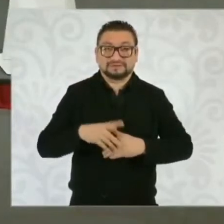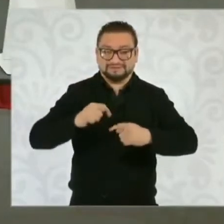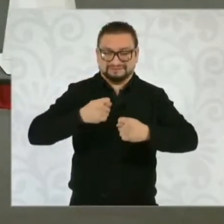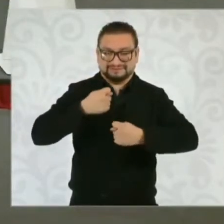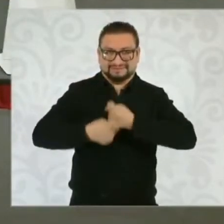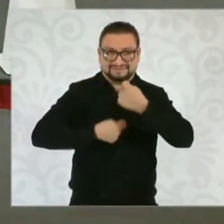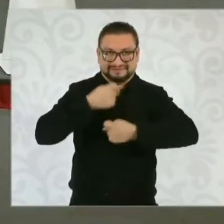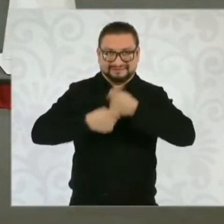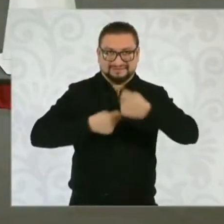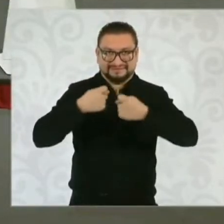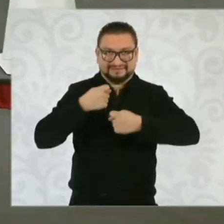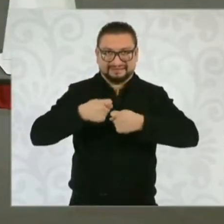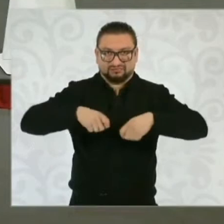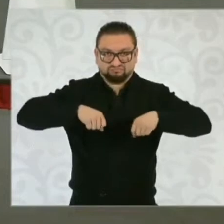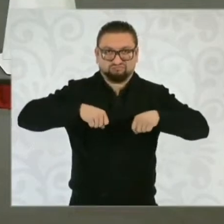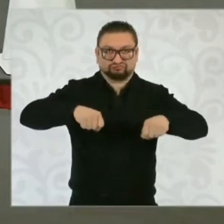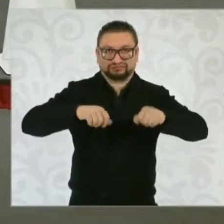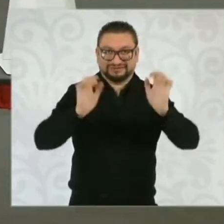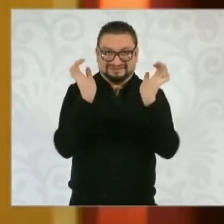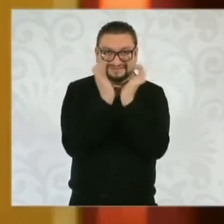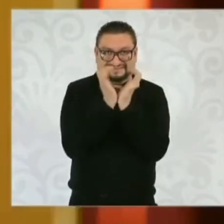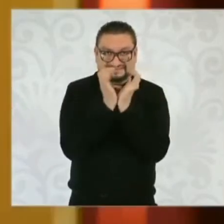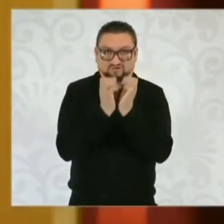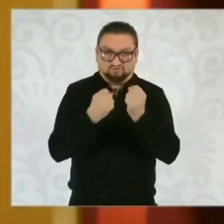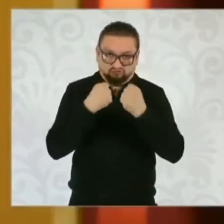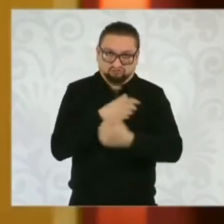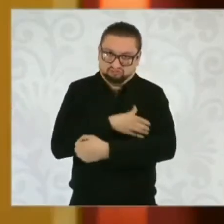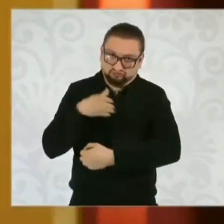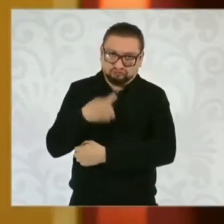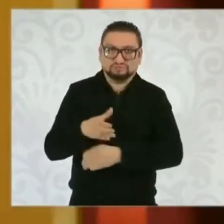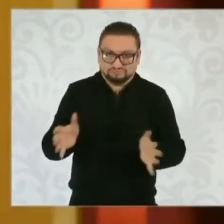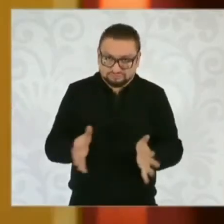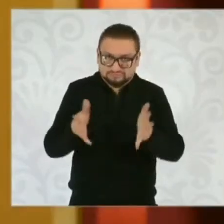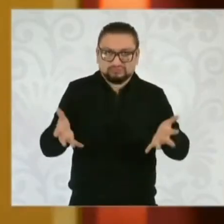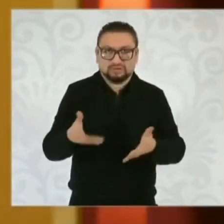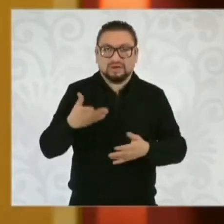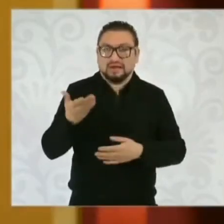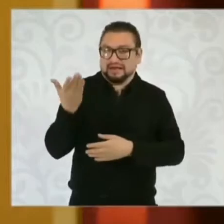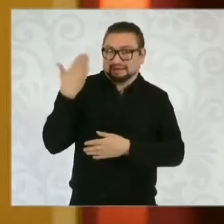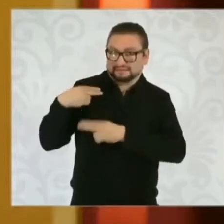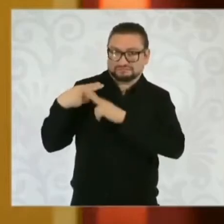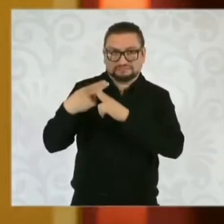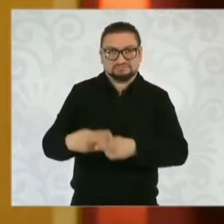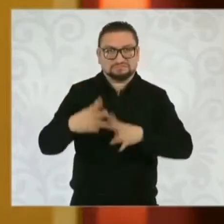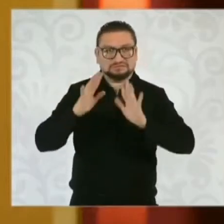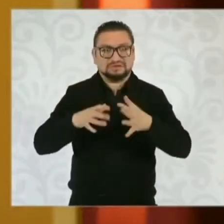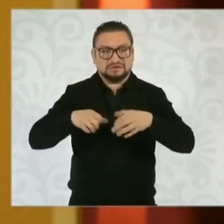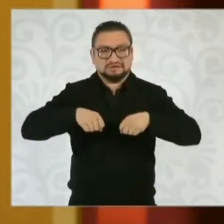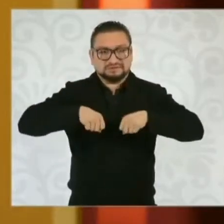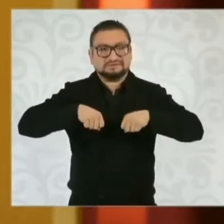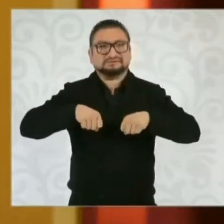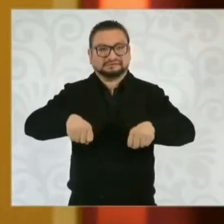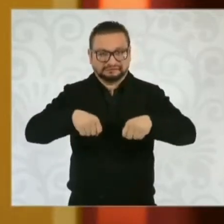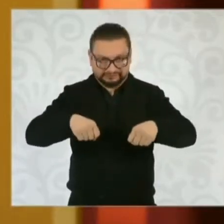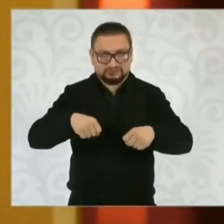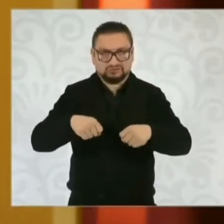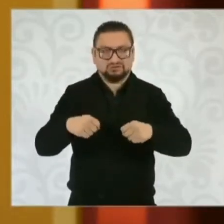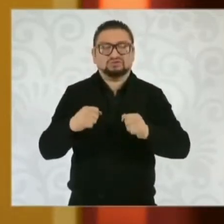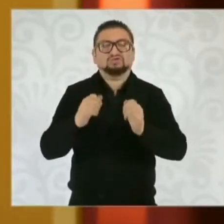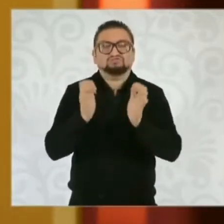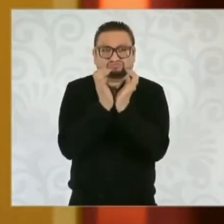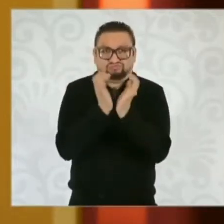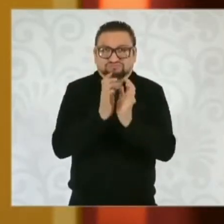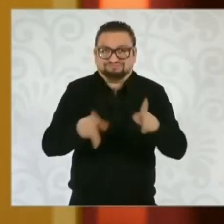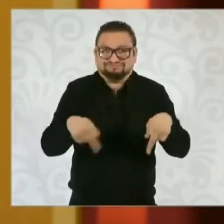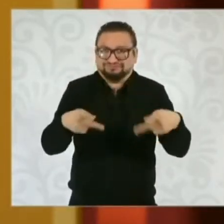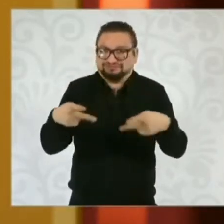que tiene Superiste. Aquí quiero decirles que en el lapso que nos ha tocado ahora, ya las tiendas Superiste mejoraron ventas